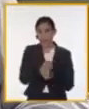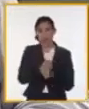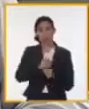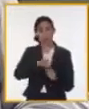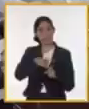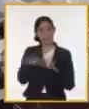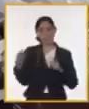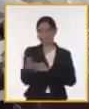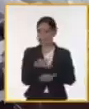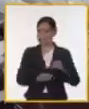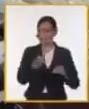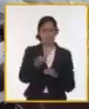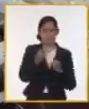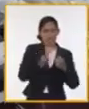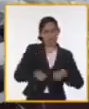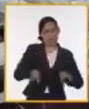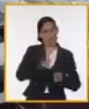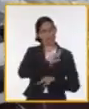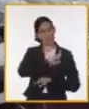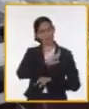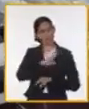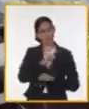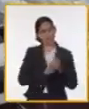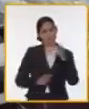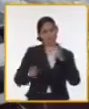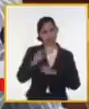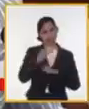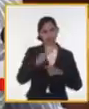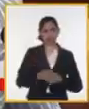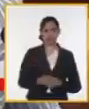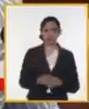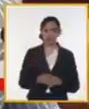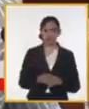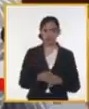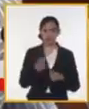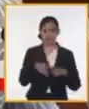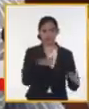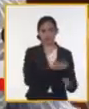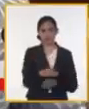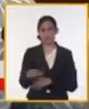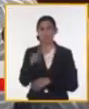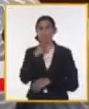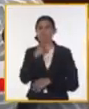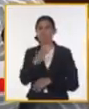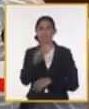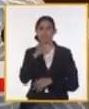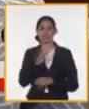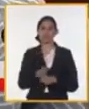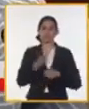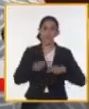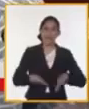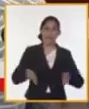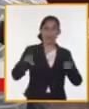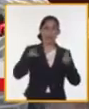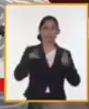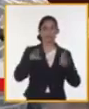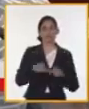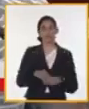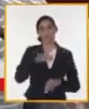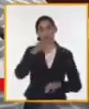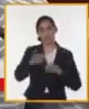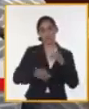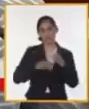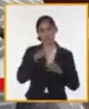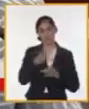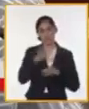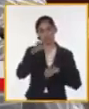la actuación y la responsabilidad. Hay una descripción del avance en el acuerdo al cual voy a tratar de